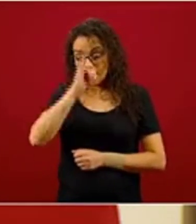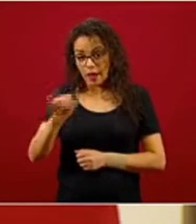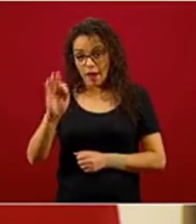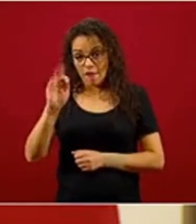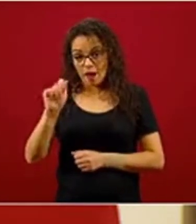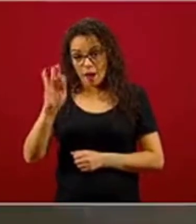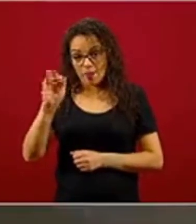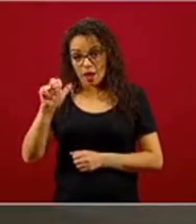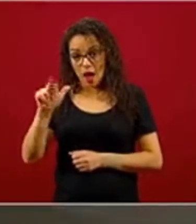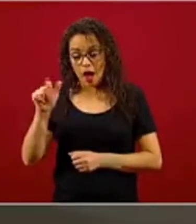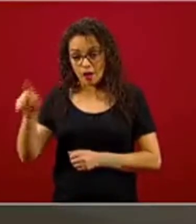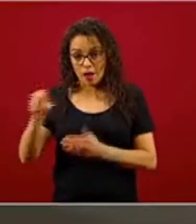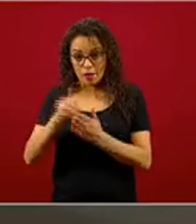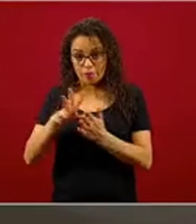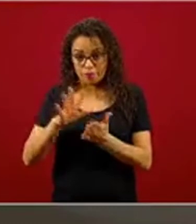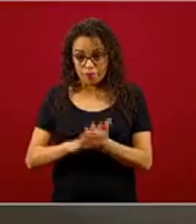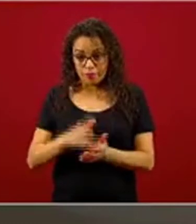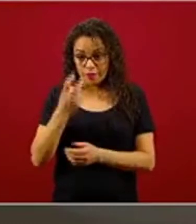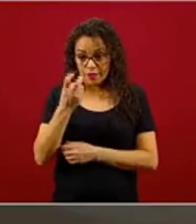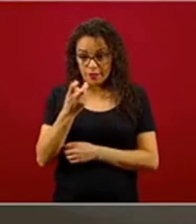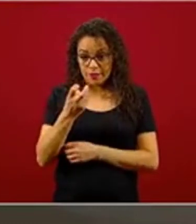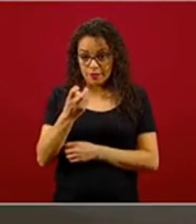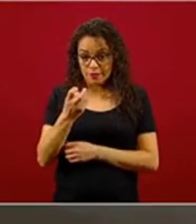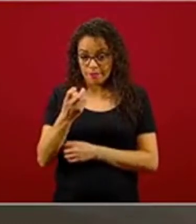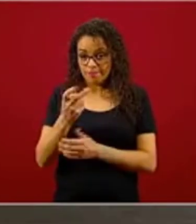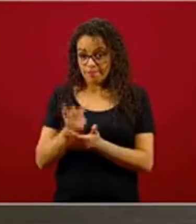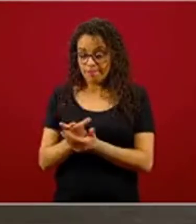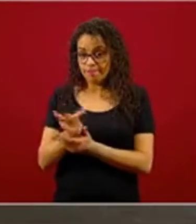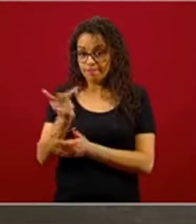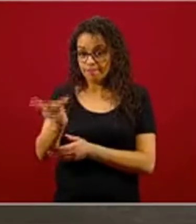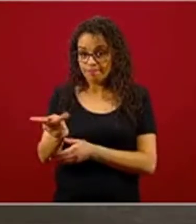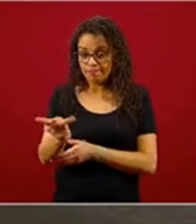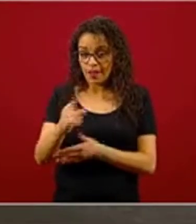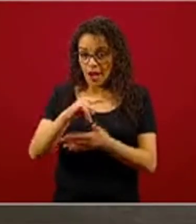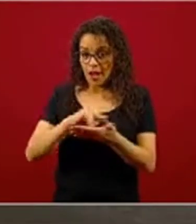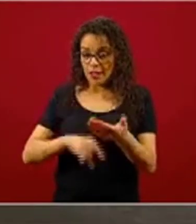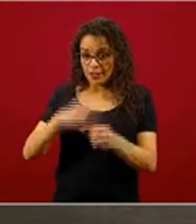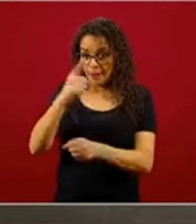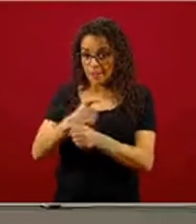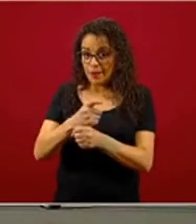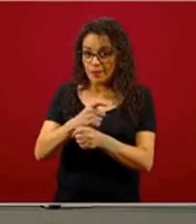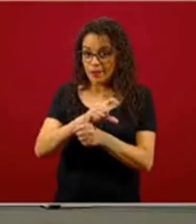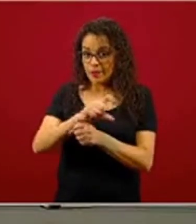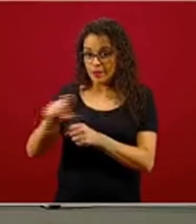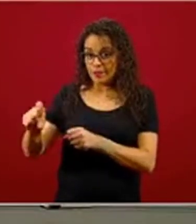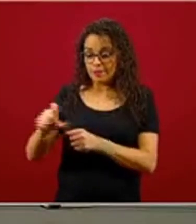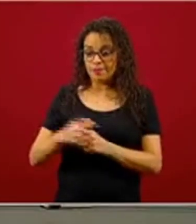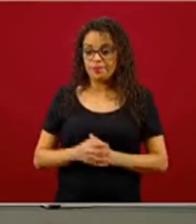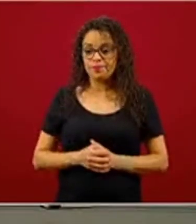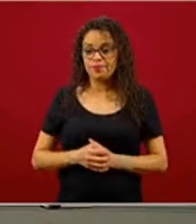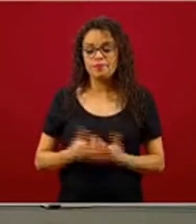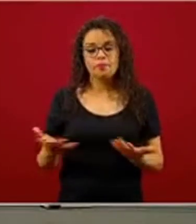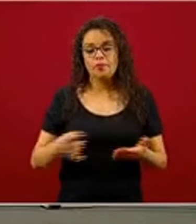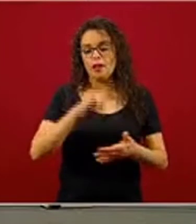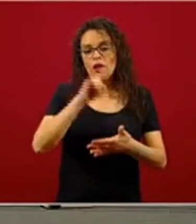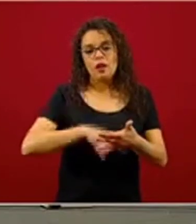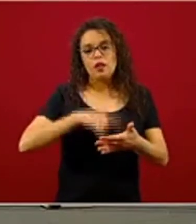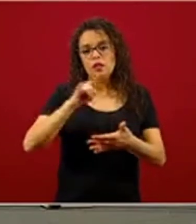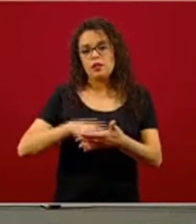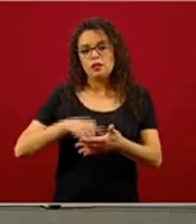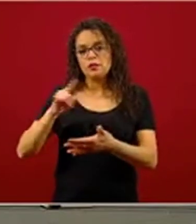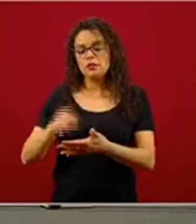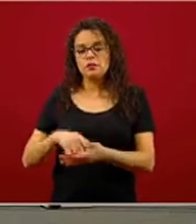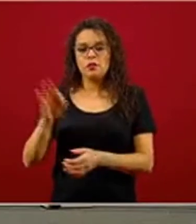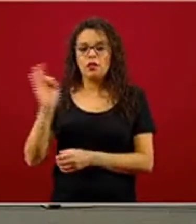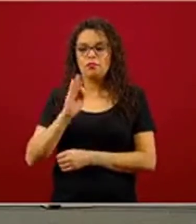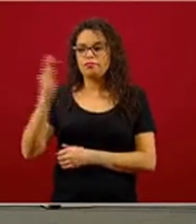lista? Gracias. Chiquita. Yo, la distribución es a partir de cómo se generen las convocatorias y